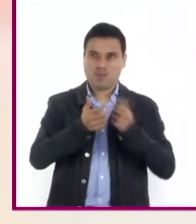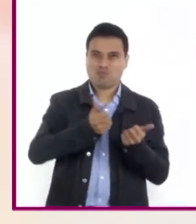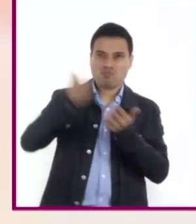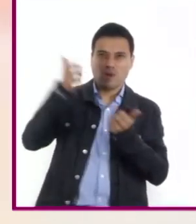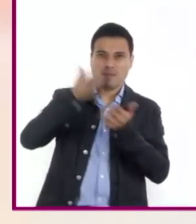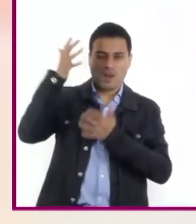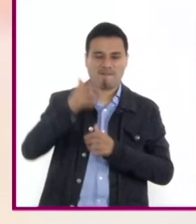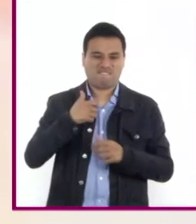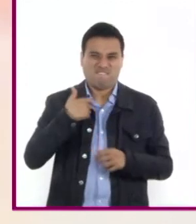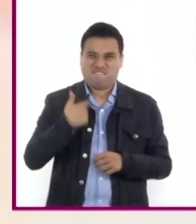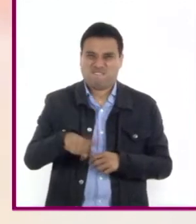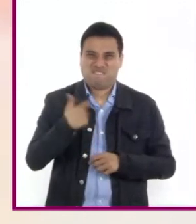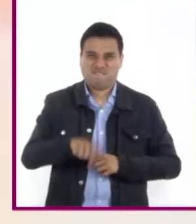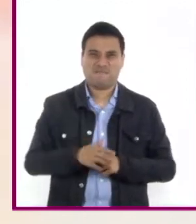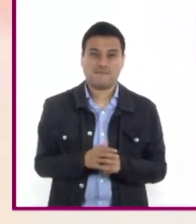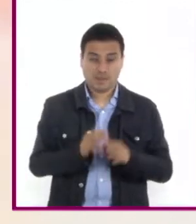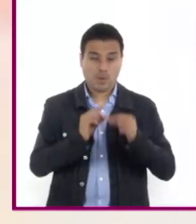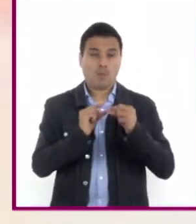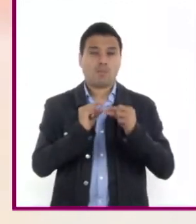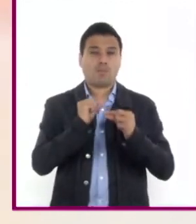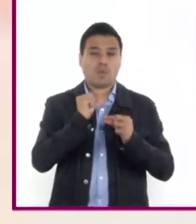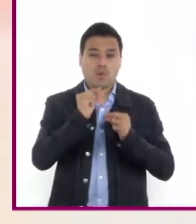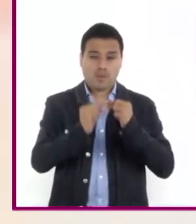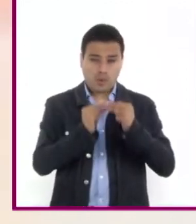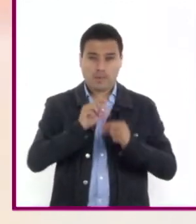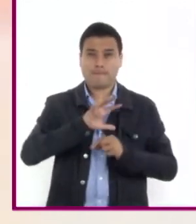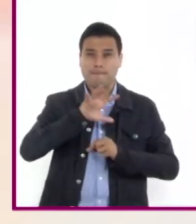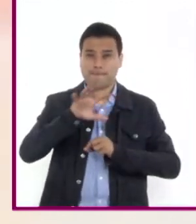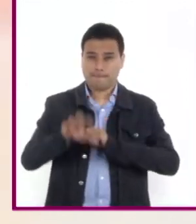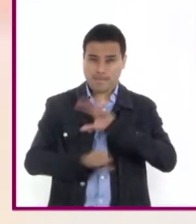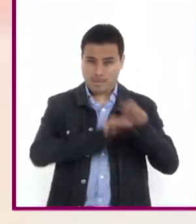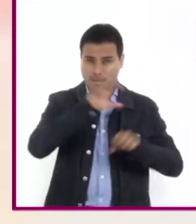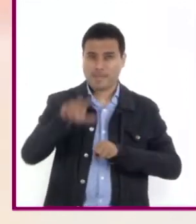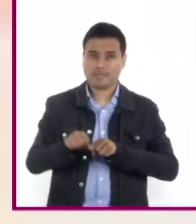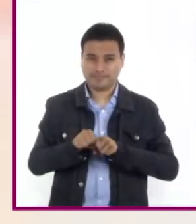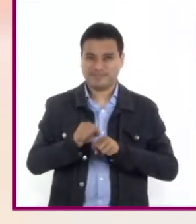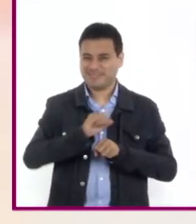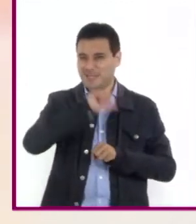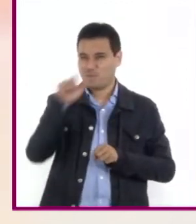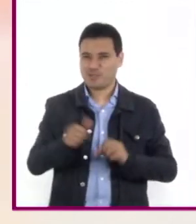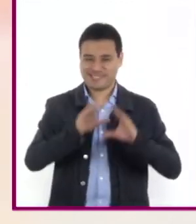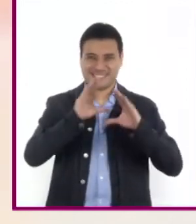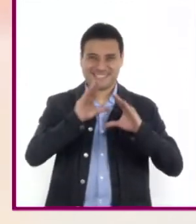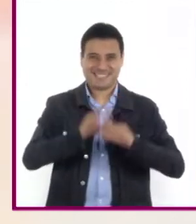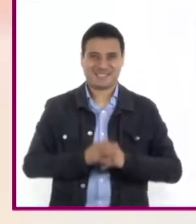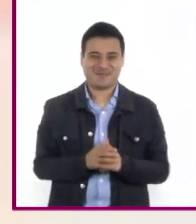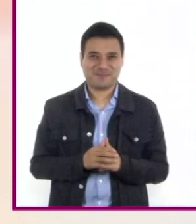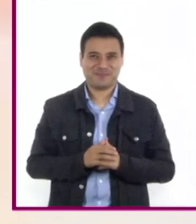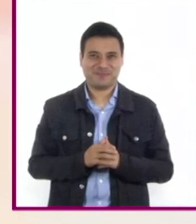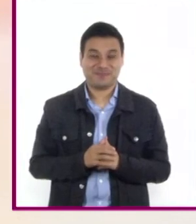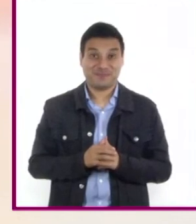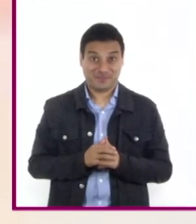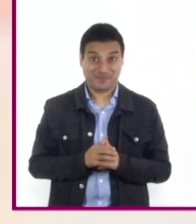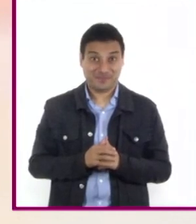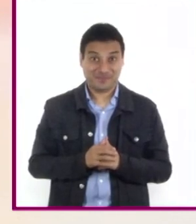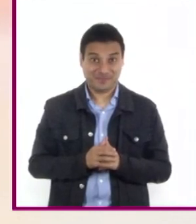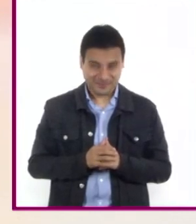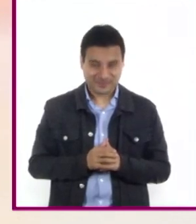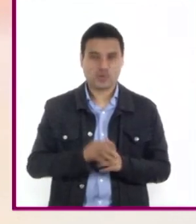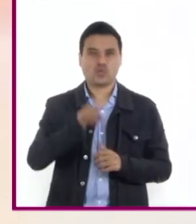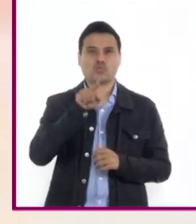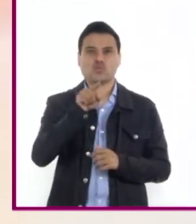un proceso largo de colonización que veremos en futuras sesiones. La ubicación temporal de